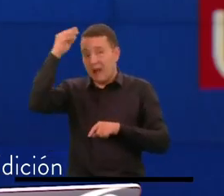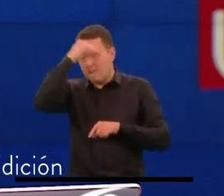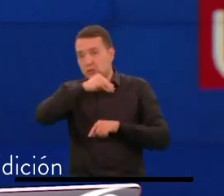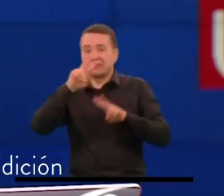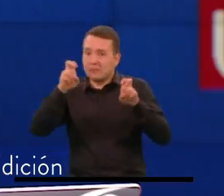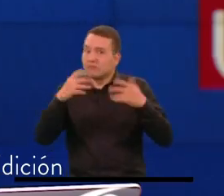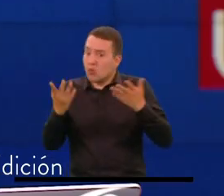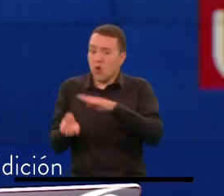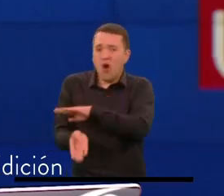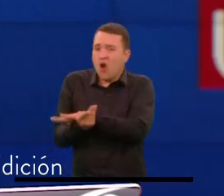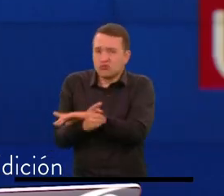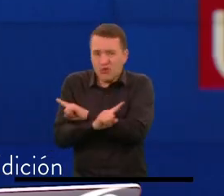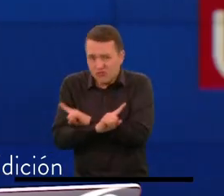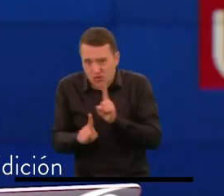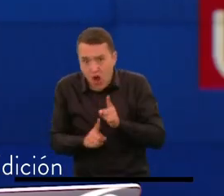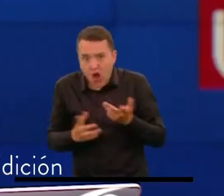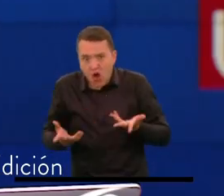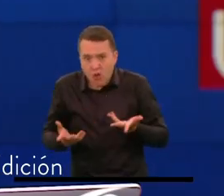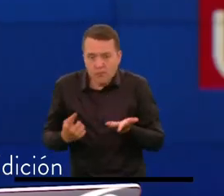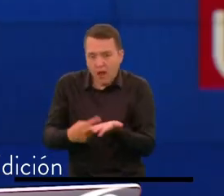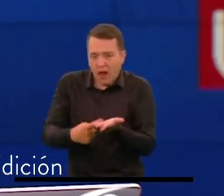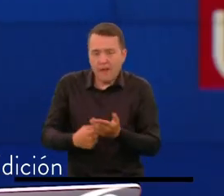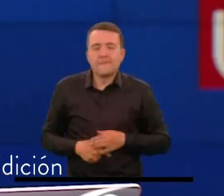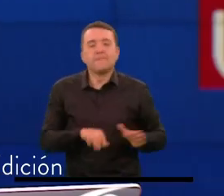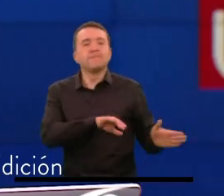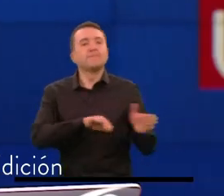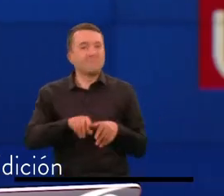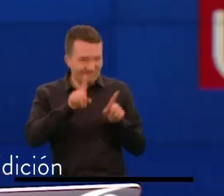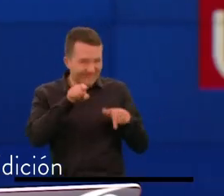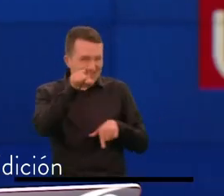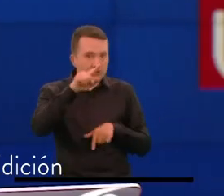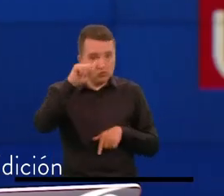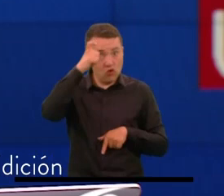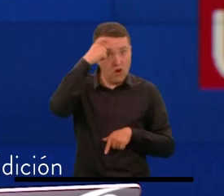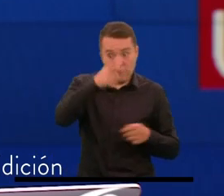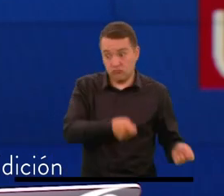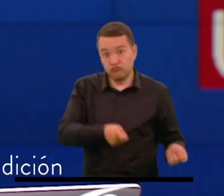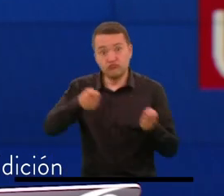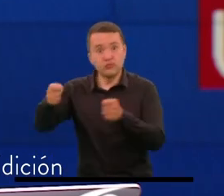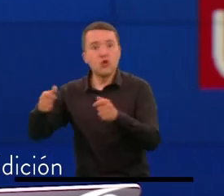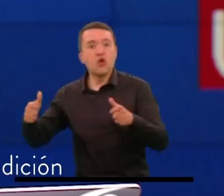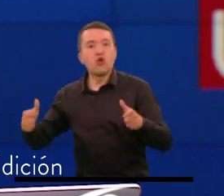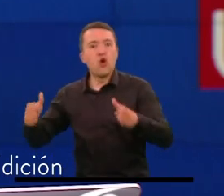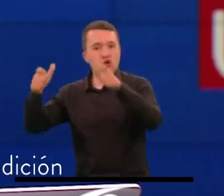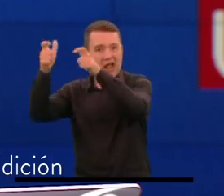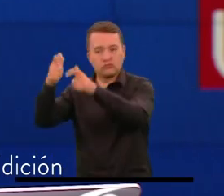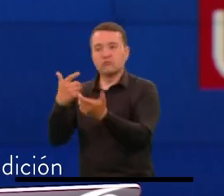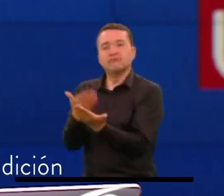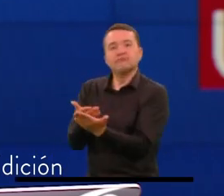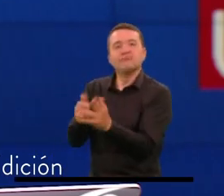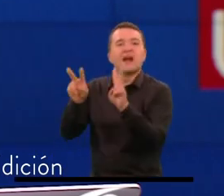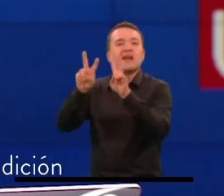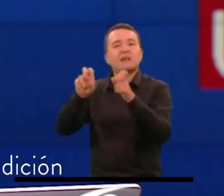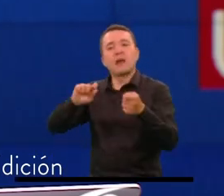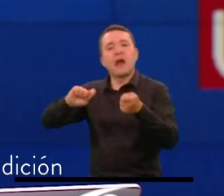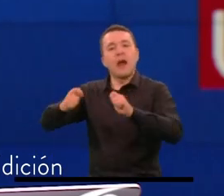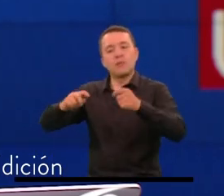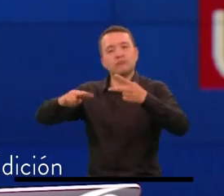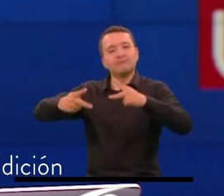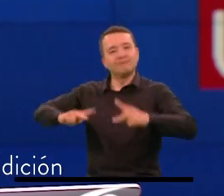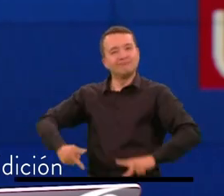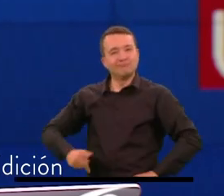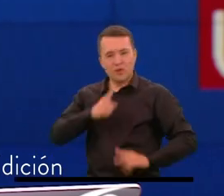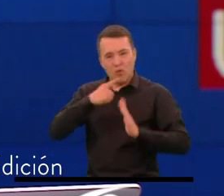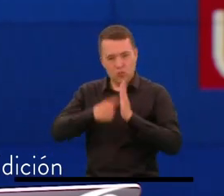Y no paran las reacciones a la reforma tributaria radicada hoy ante el Congreso de la República por el gobierno del presidente Gustavo Petro. Cambios en el impuesto de